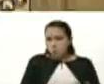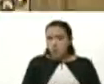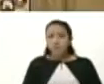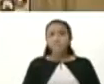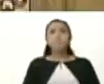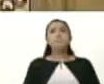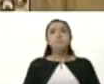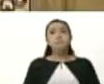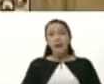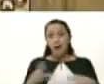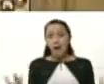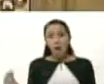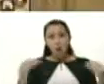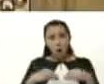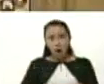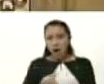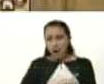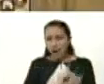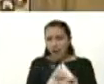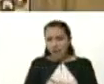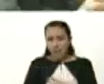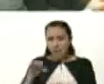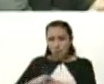cambiemos la placa por un fondo de retiro?